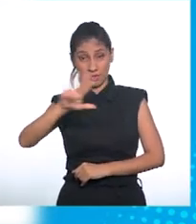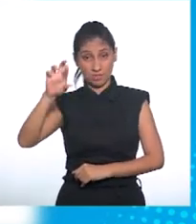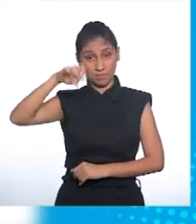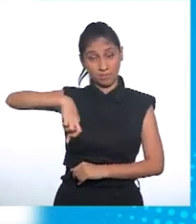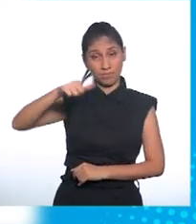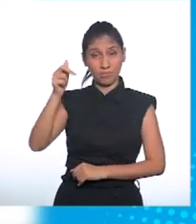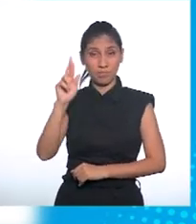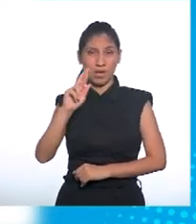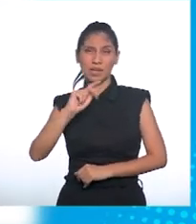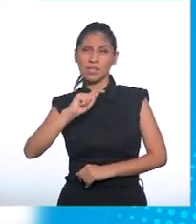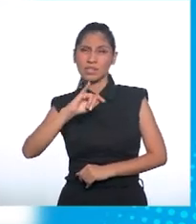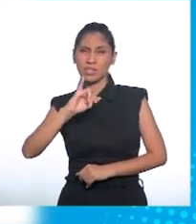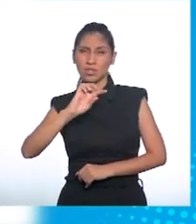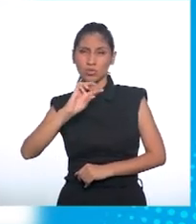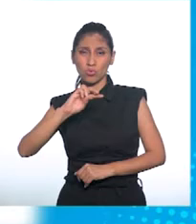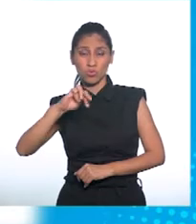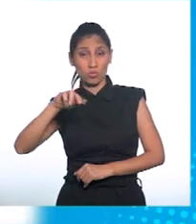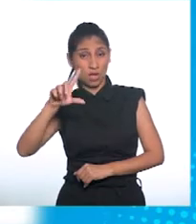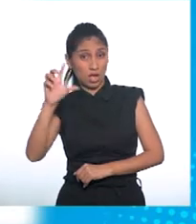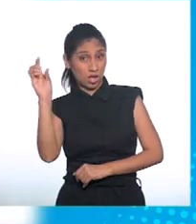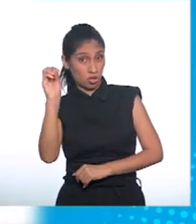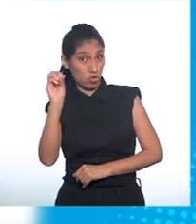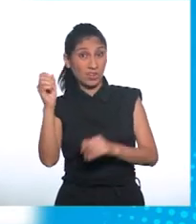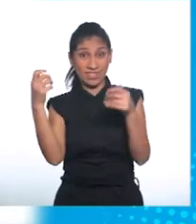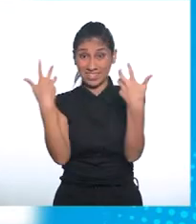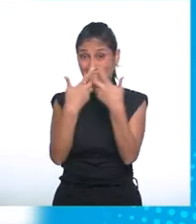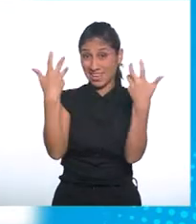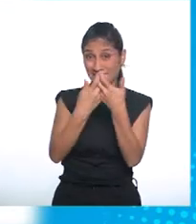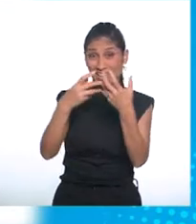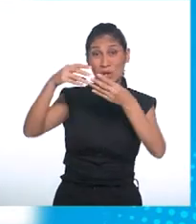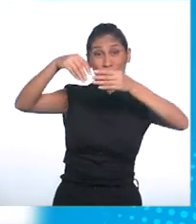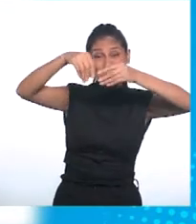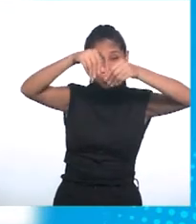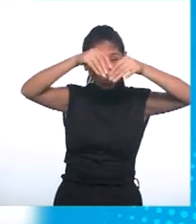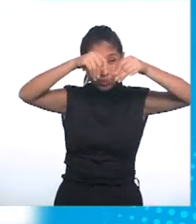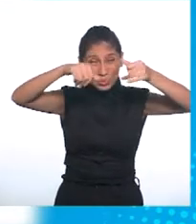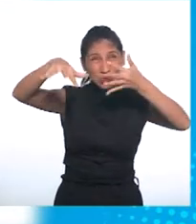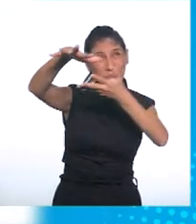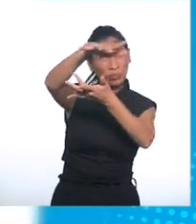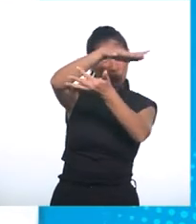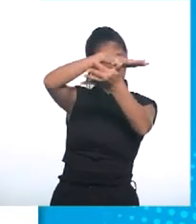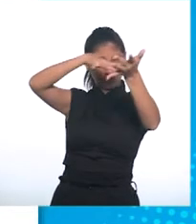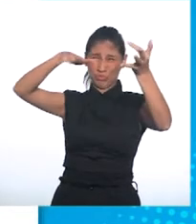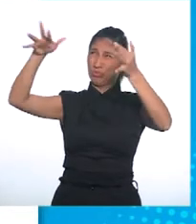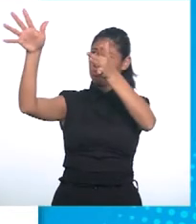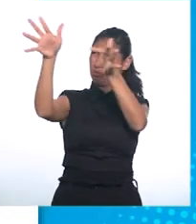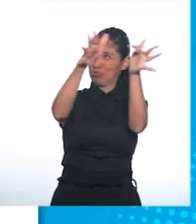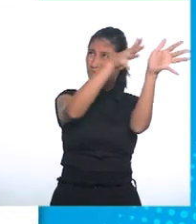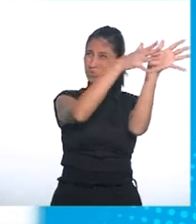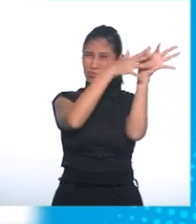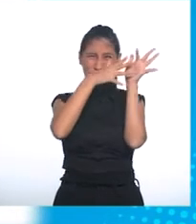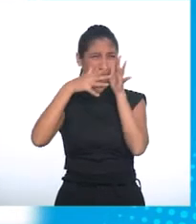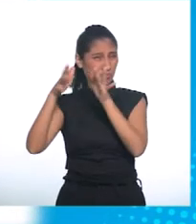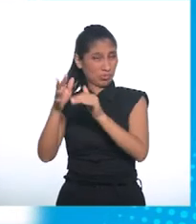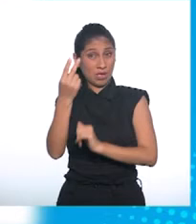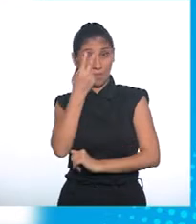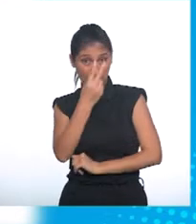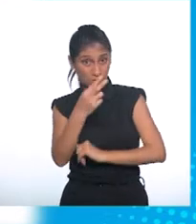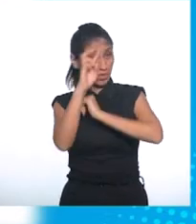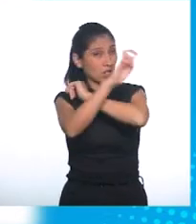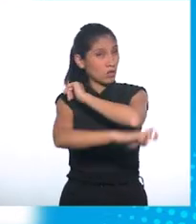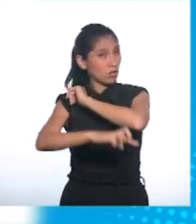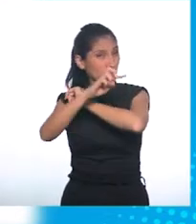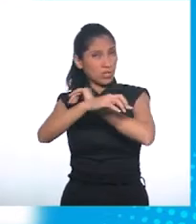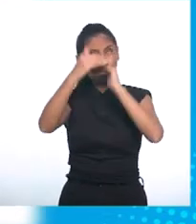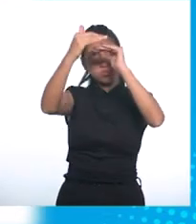de contaminación, como el polvo que antes mencionaron que quita de sus muebles y nota en el aire. Veo que la lista de países